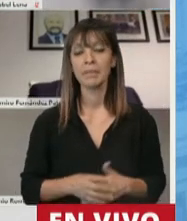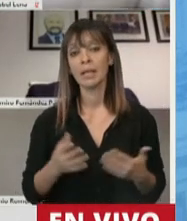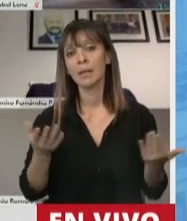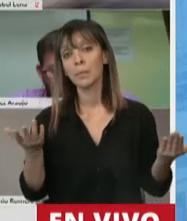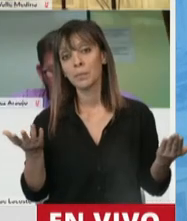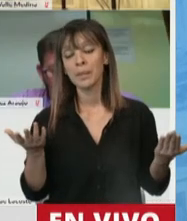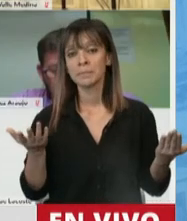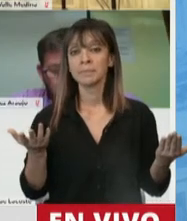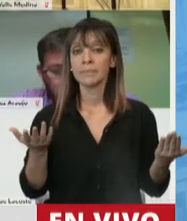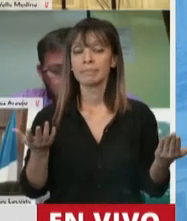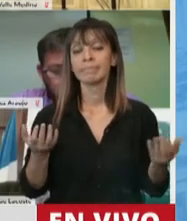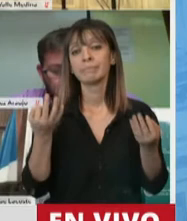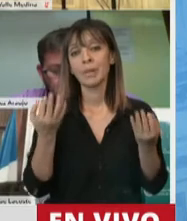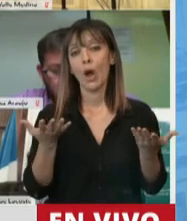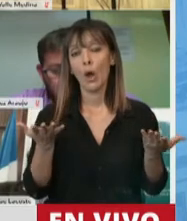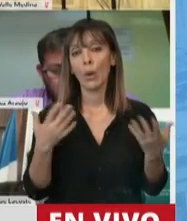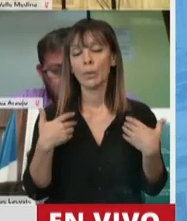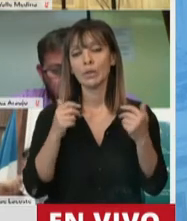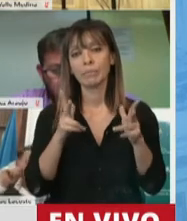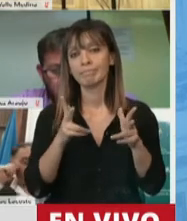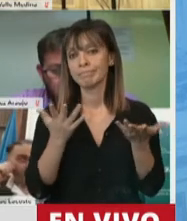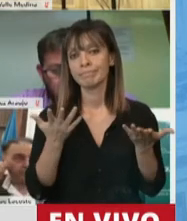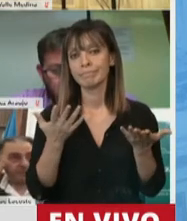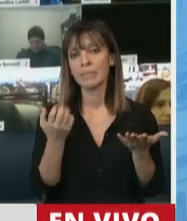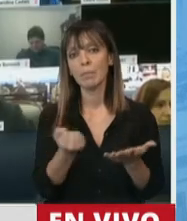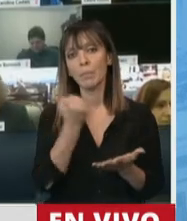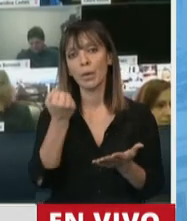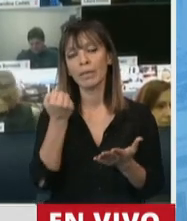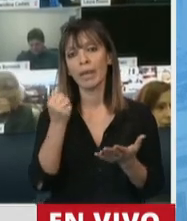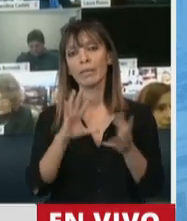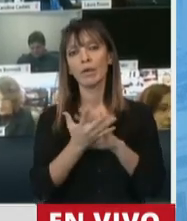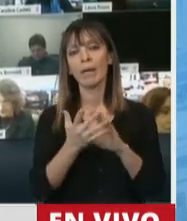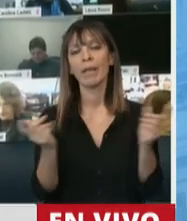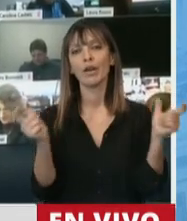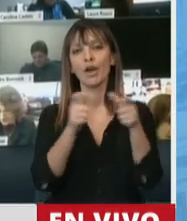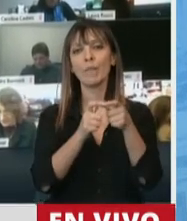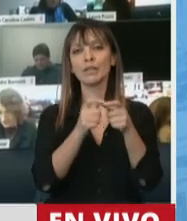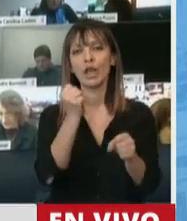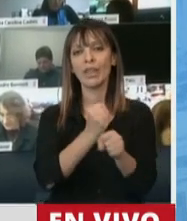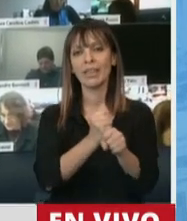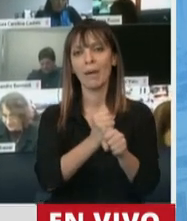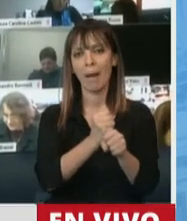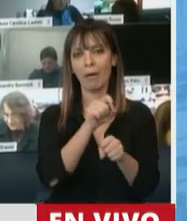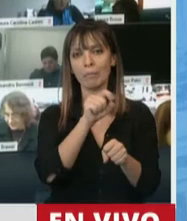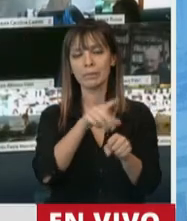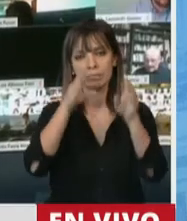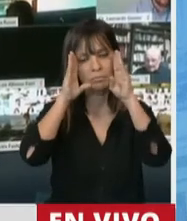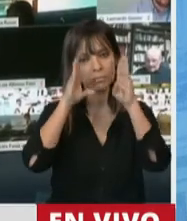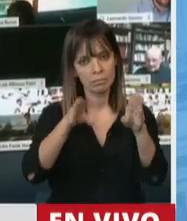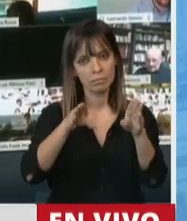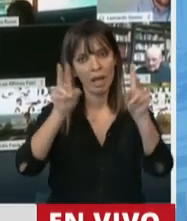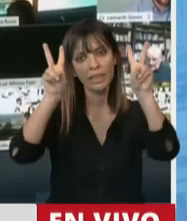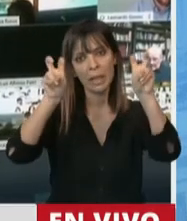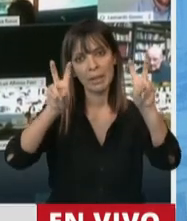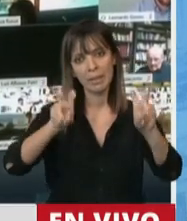Bueno, obviamente que voy a destacar el trabajo que la Comisión de Legislación del Trabajo se ha dado para tratar los